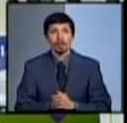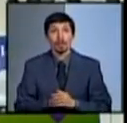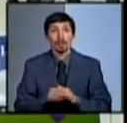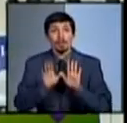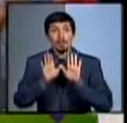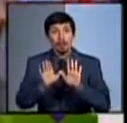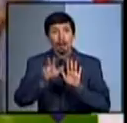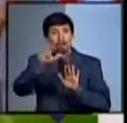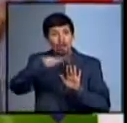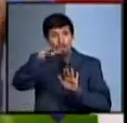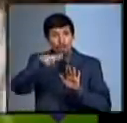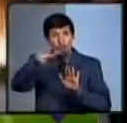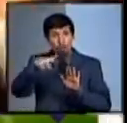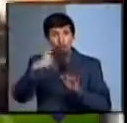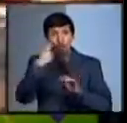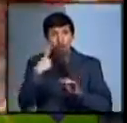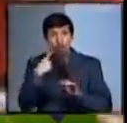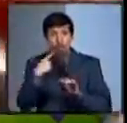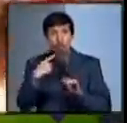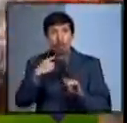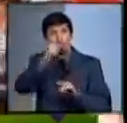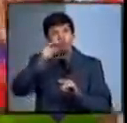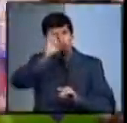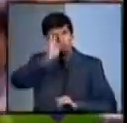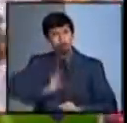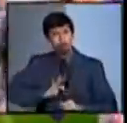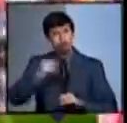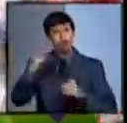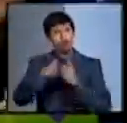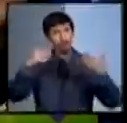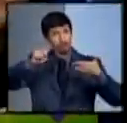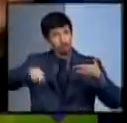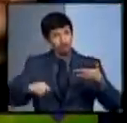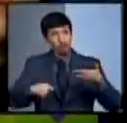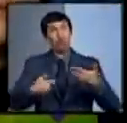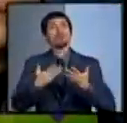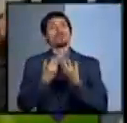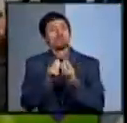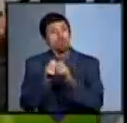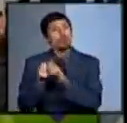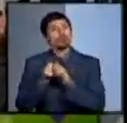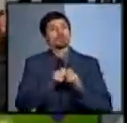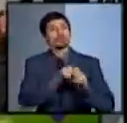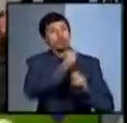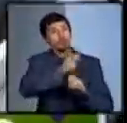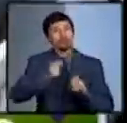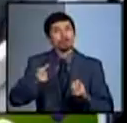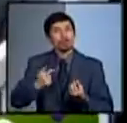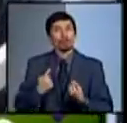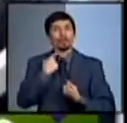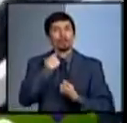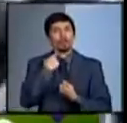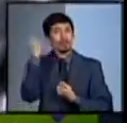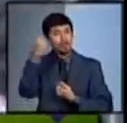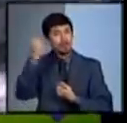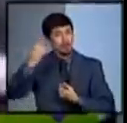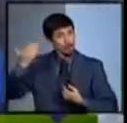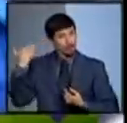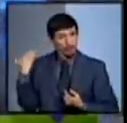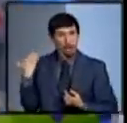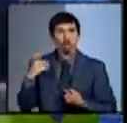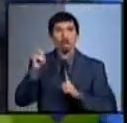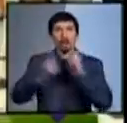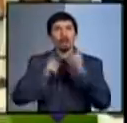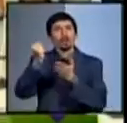El paro de 18 días de los funcionarios del registro civil afectó a gran parte de la población durante septiembre. Trámites inconclusos